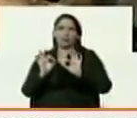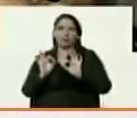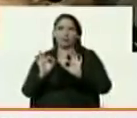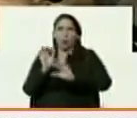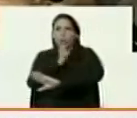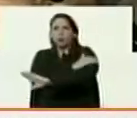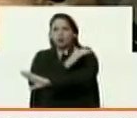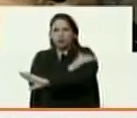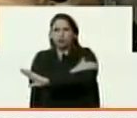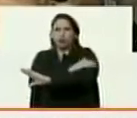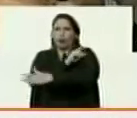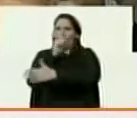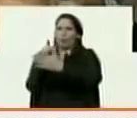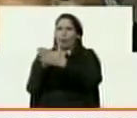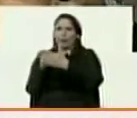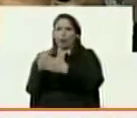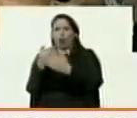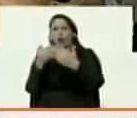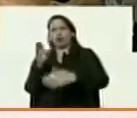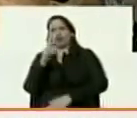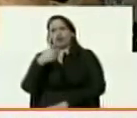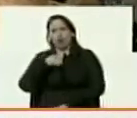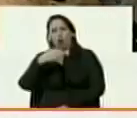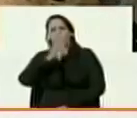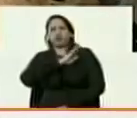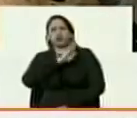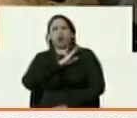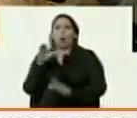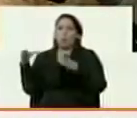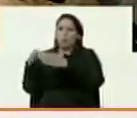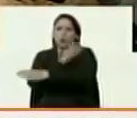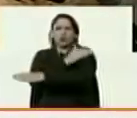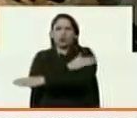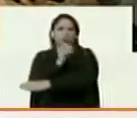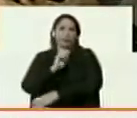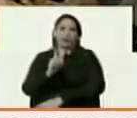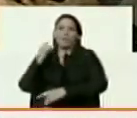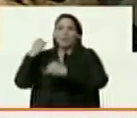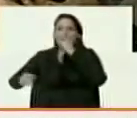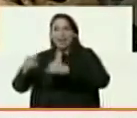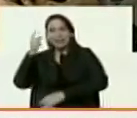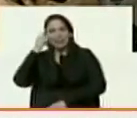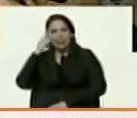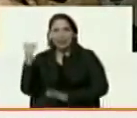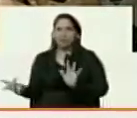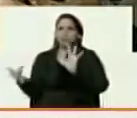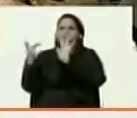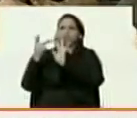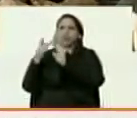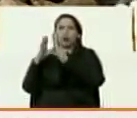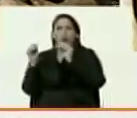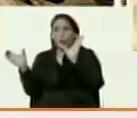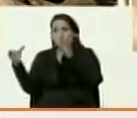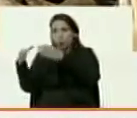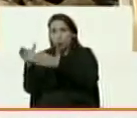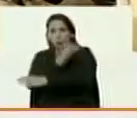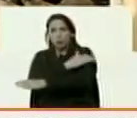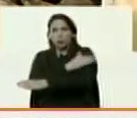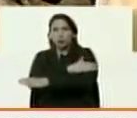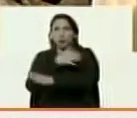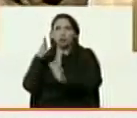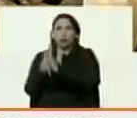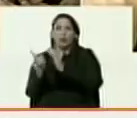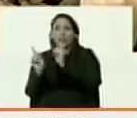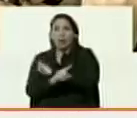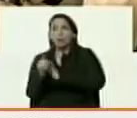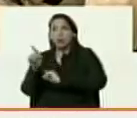oposición. Al final del día hay una coincidencia en todos los sectores opositores del cambio, y esa es la gran